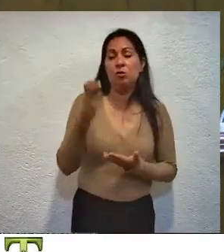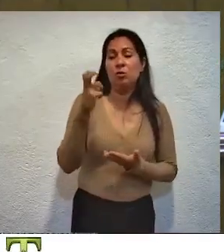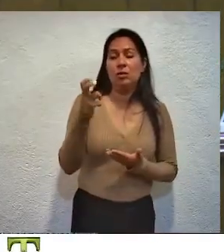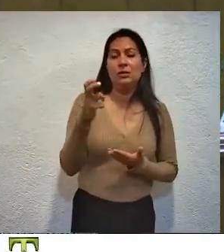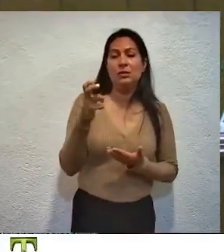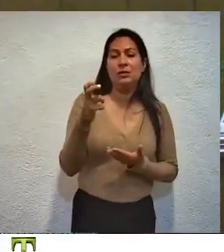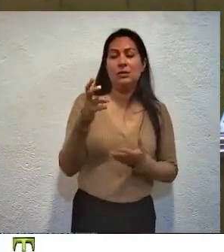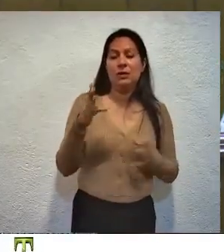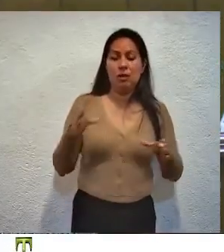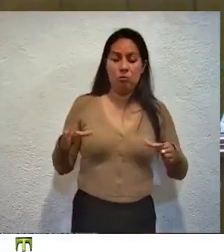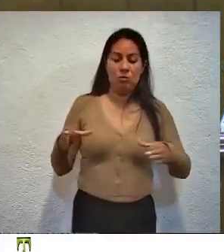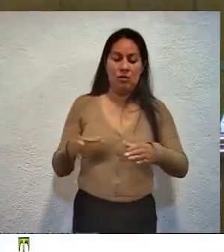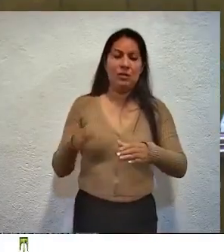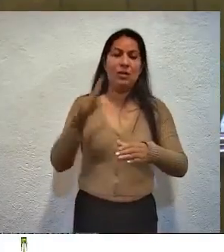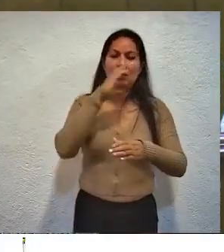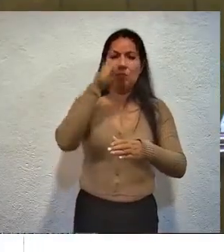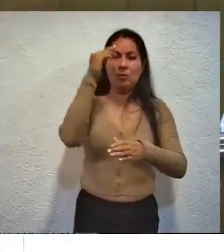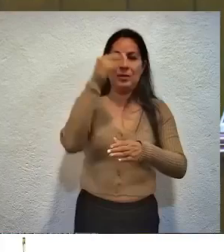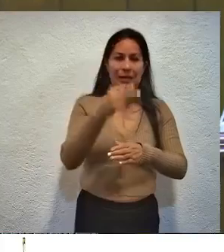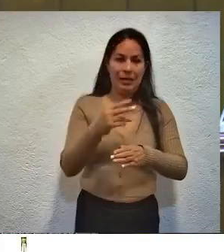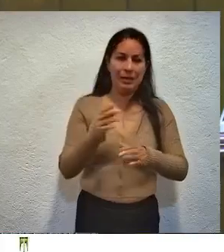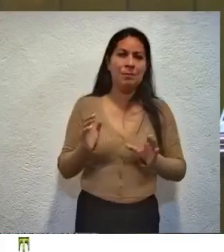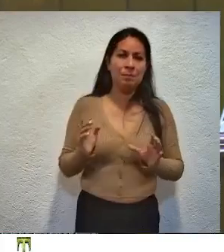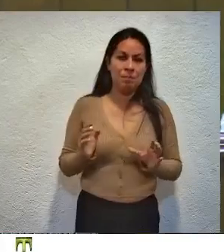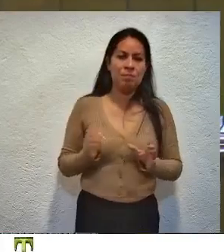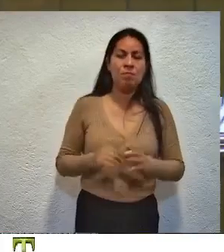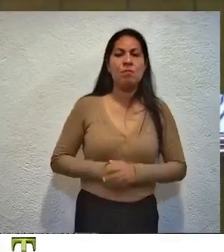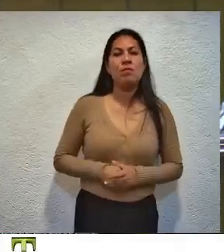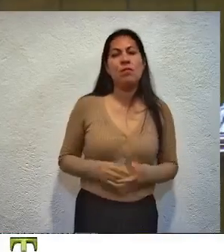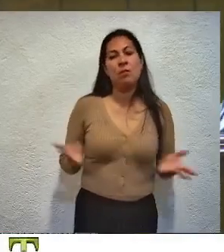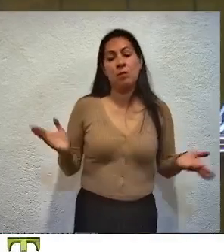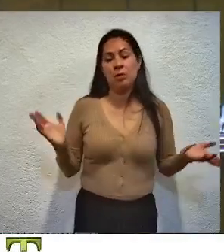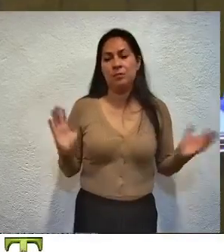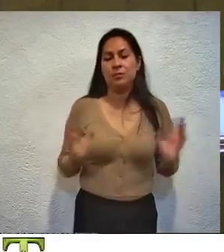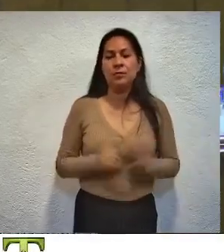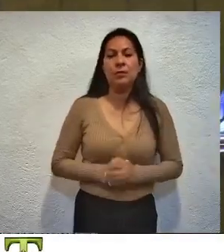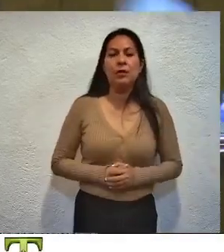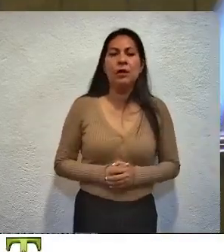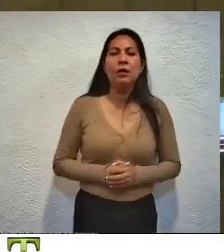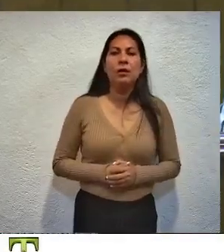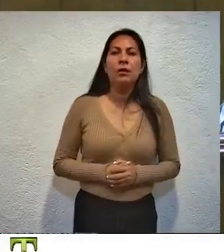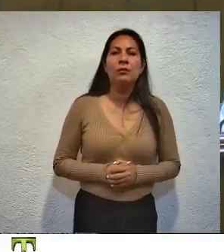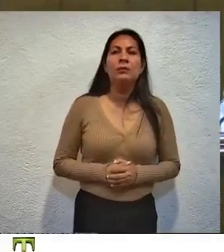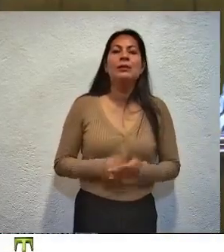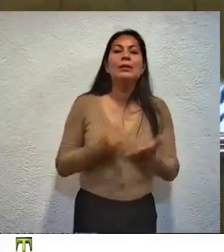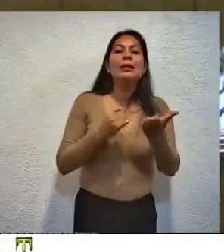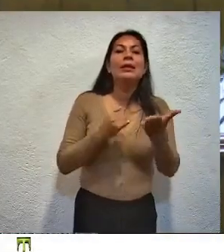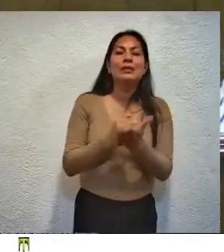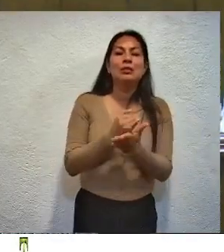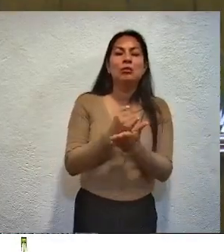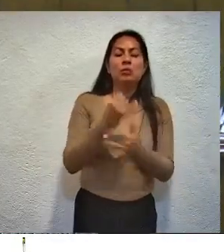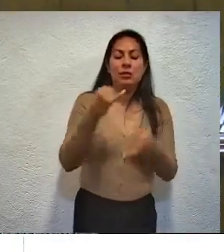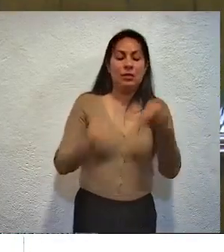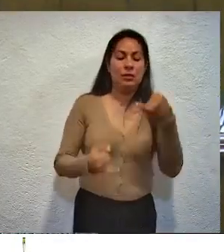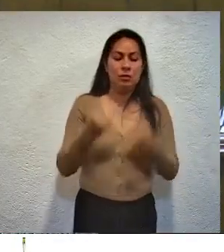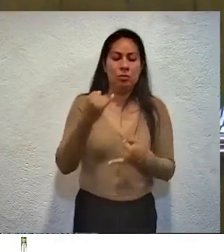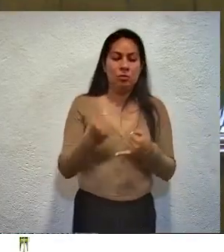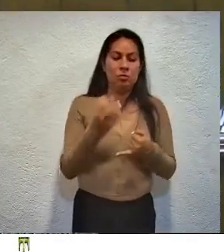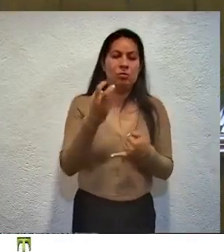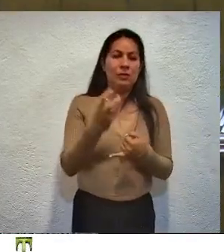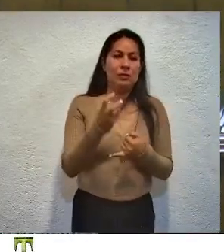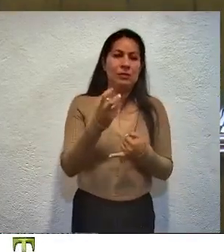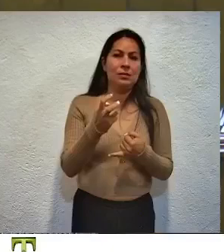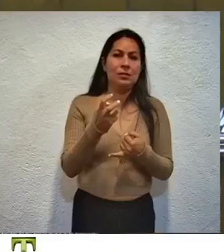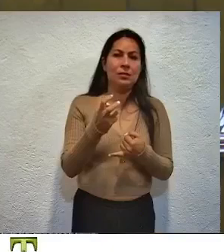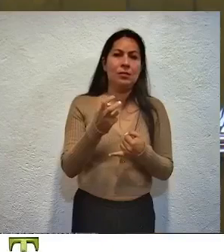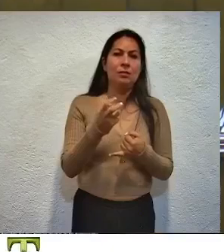esta población afromexicana. Y bueno, de aquí la decisión de este tribunal